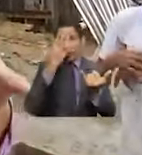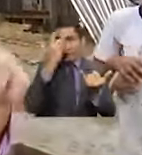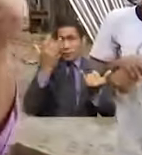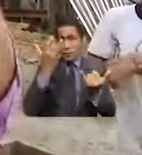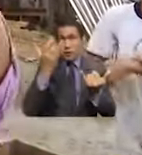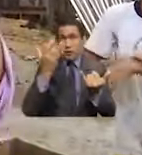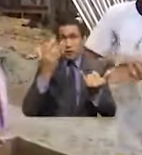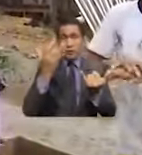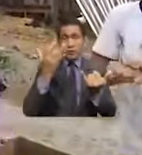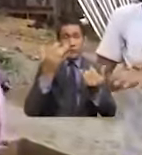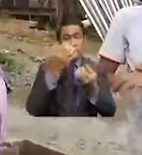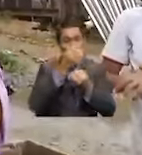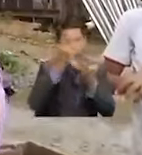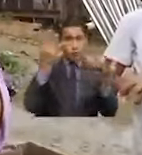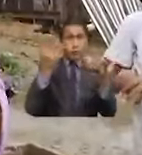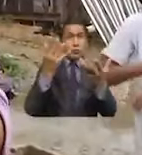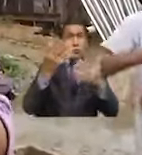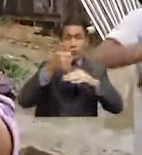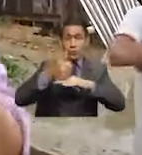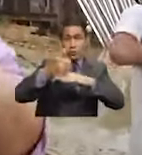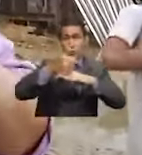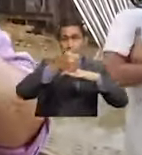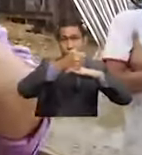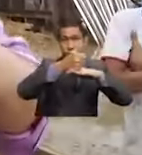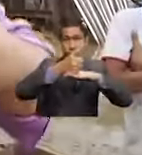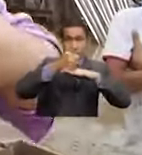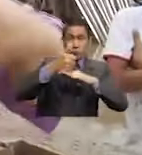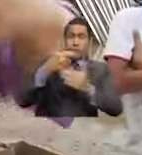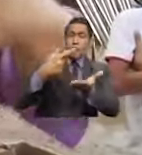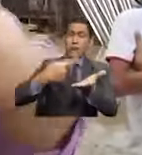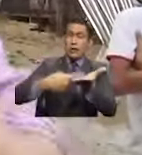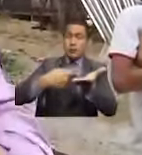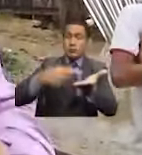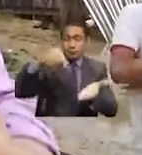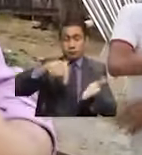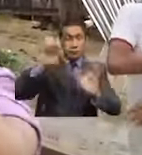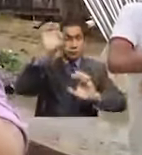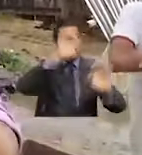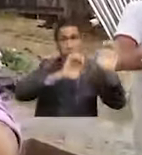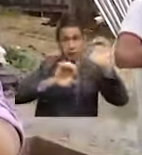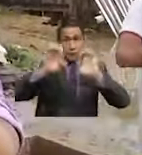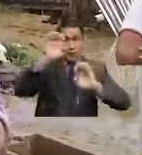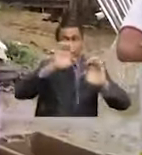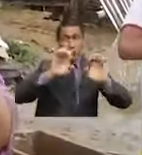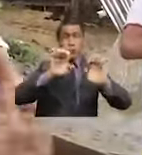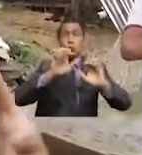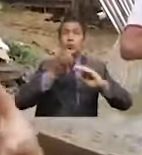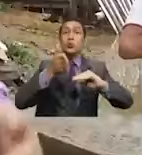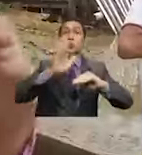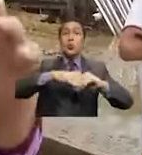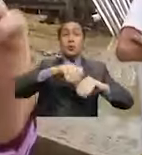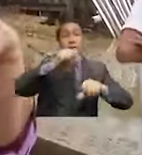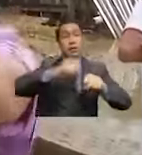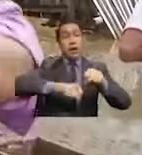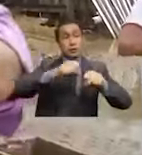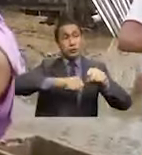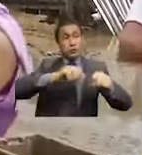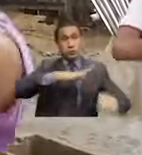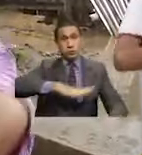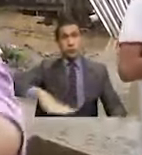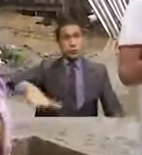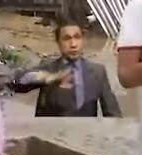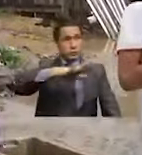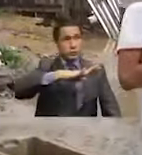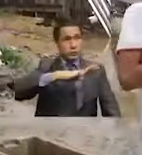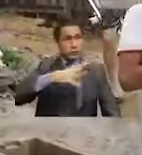como dato adicional, se ha instalado el puesto de mando unificado para poder seguir evaluando lo que ha ocurrido. Y, por supuesto, llevar